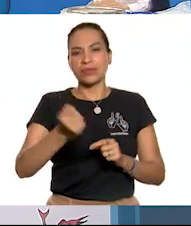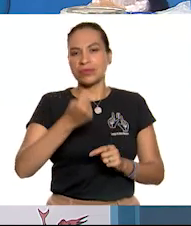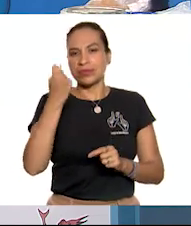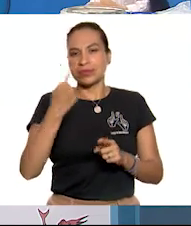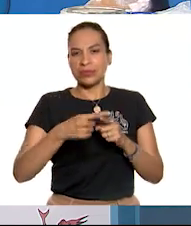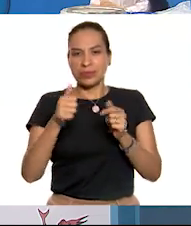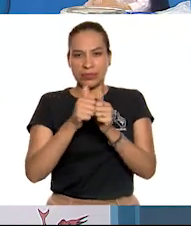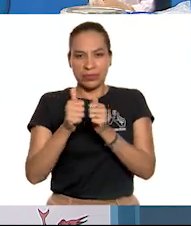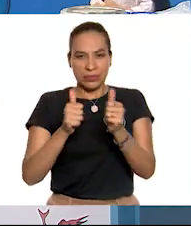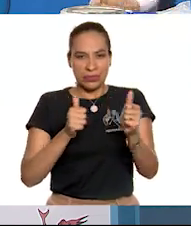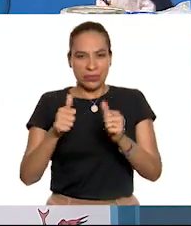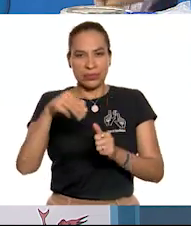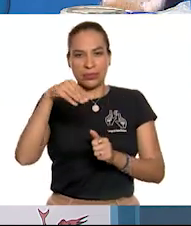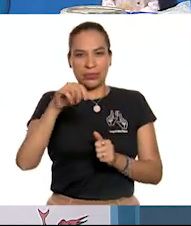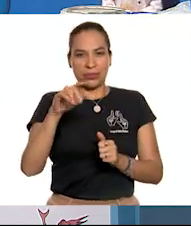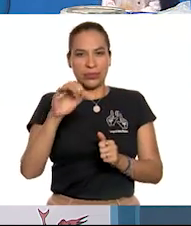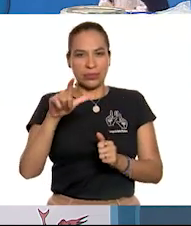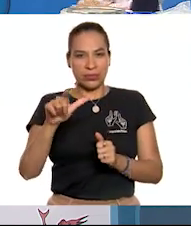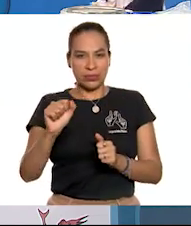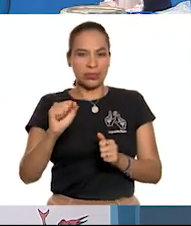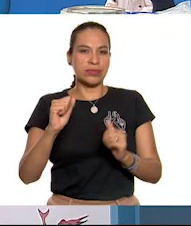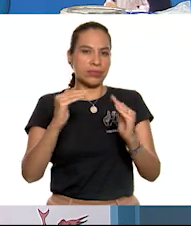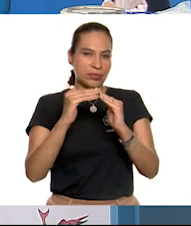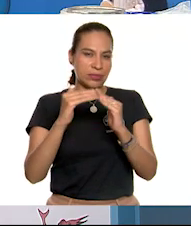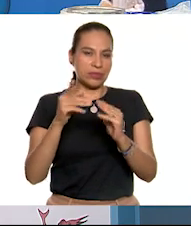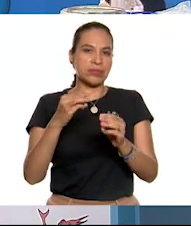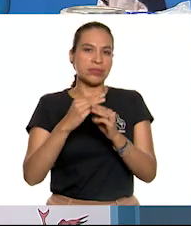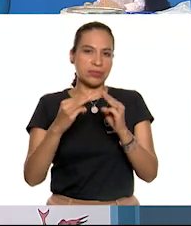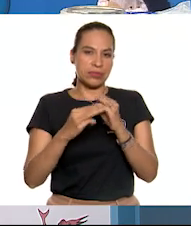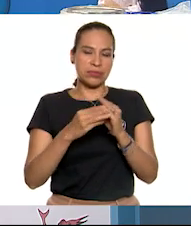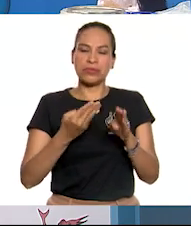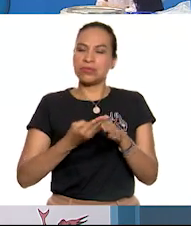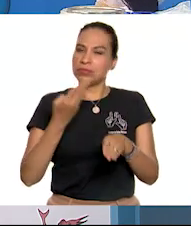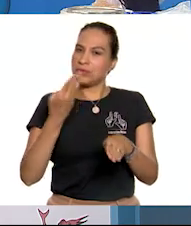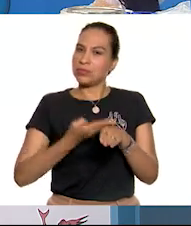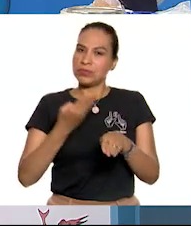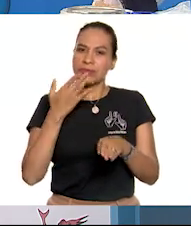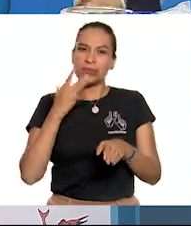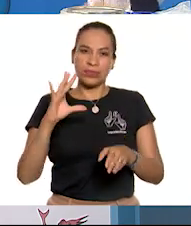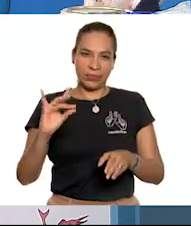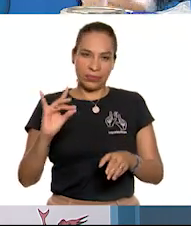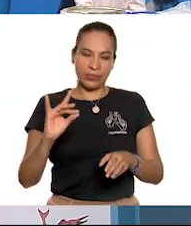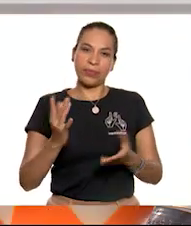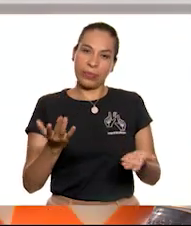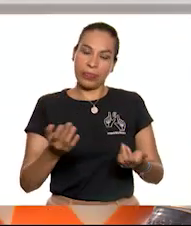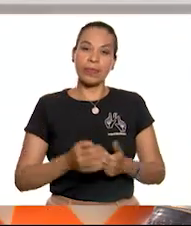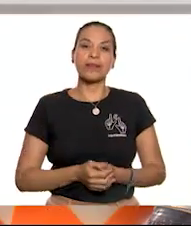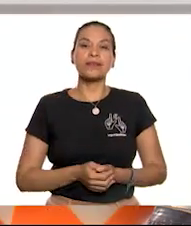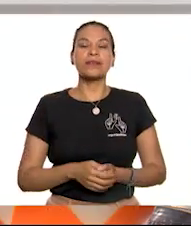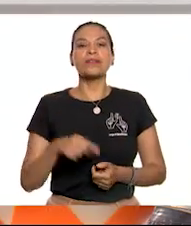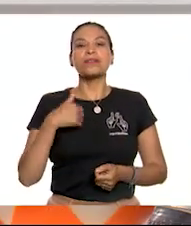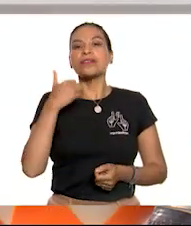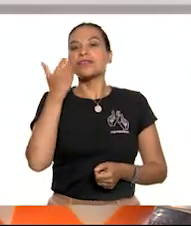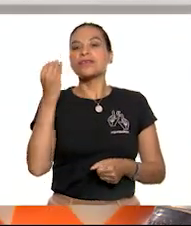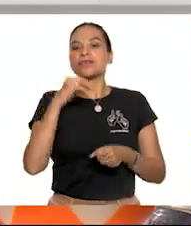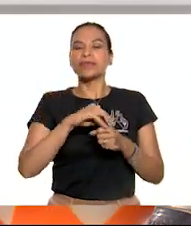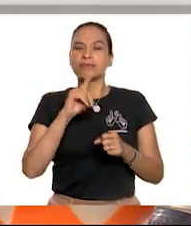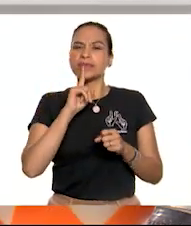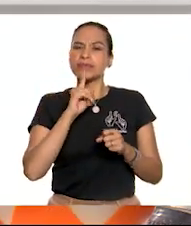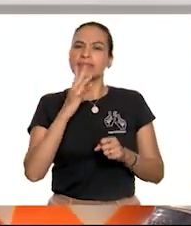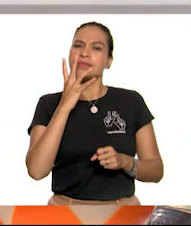de separación de mezclas en casa? Ya vimos que son materiales muy, muy sencillos. Sí. Sí. A ver, yo me quiero poner muy